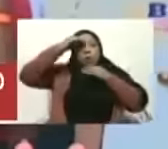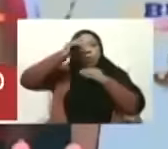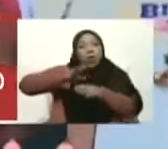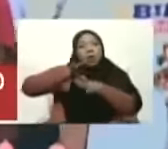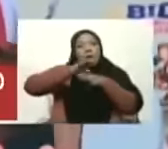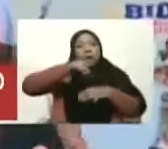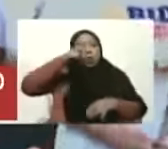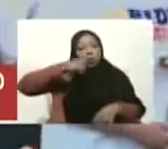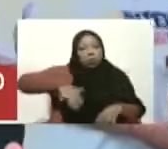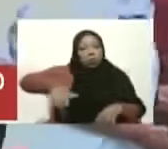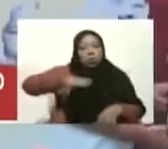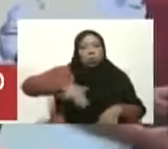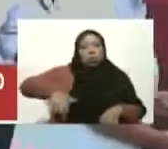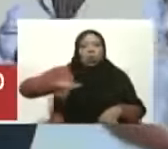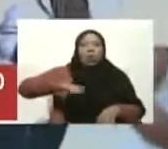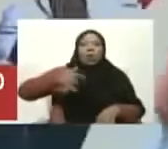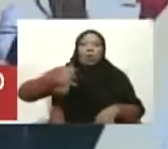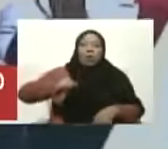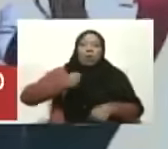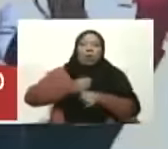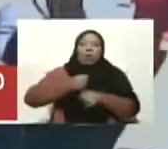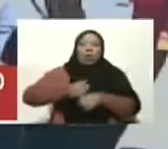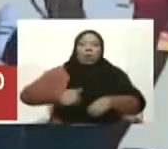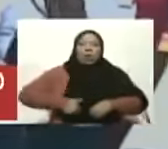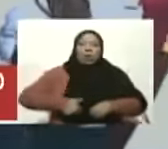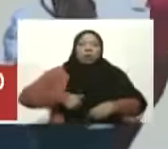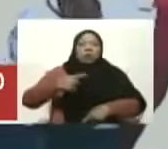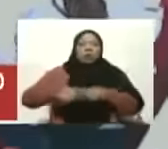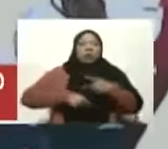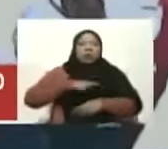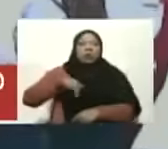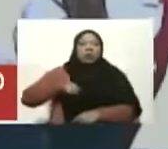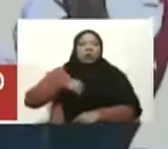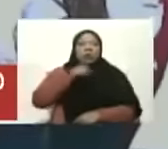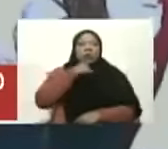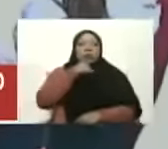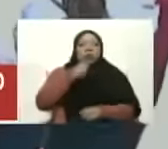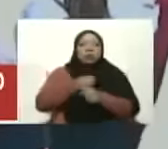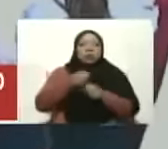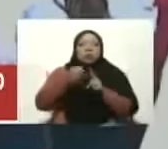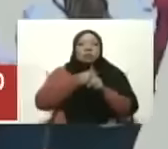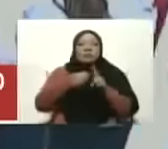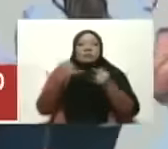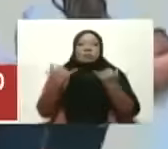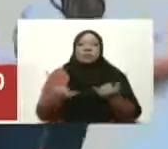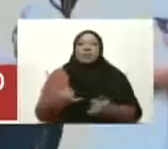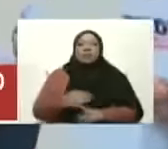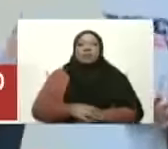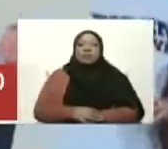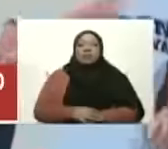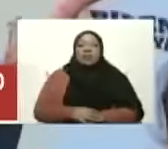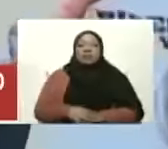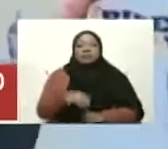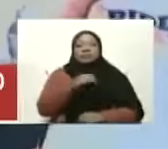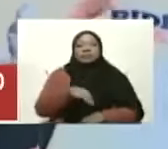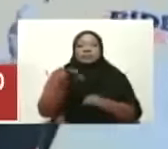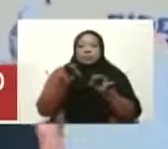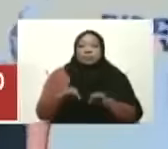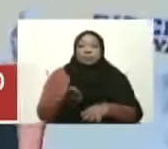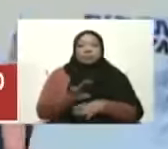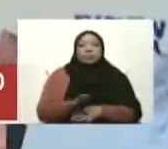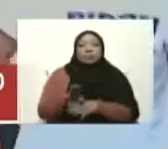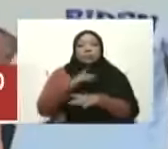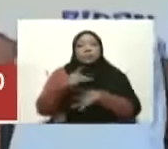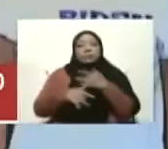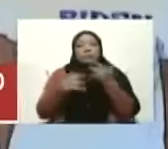pueblo, porque a eso fue que tiraron, nos tiraron a matar, nos tiraron para